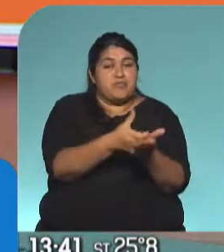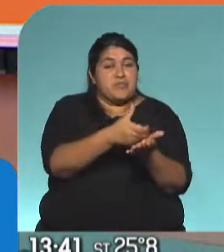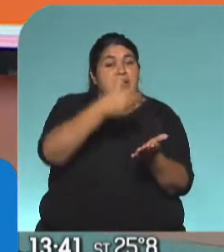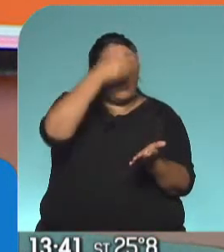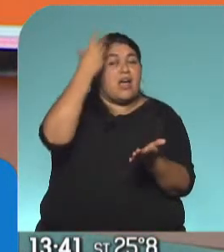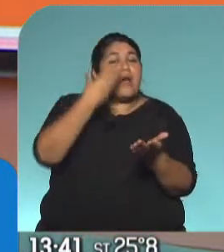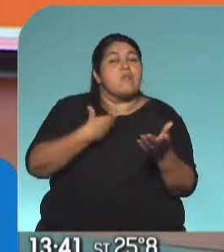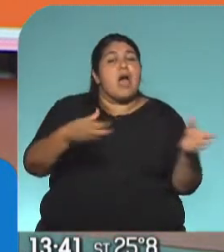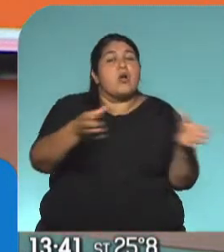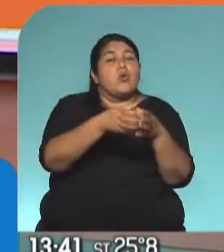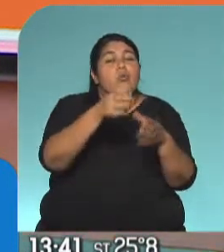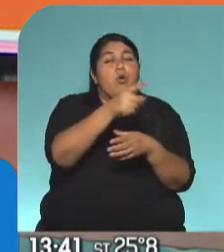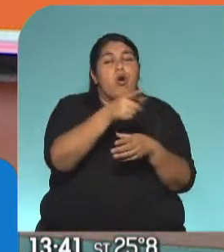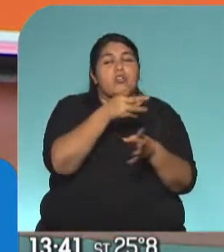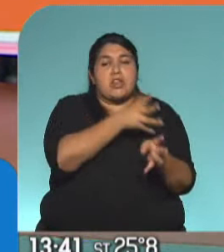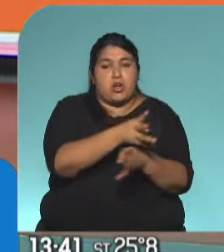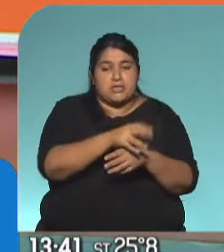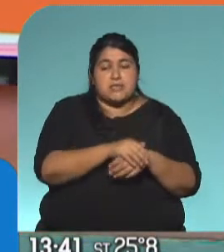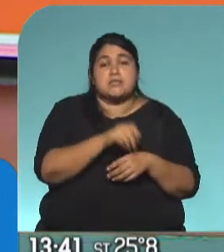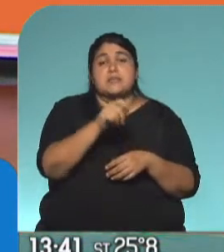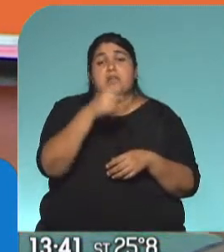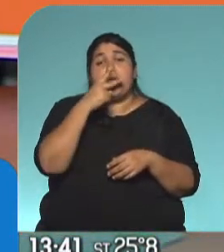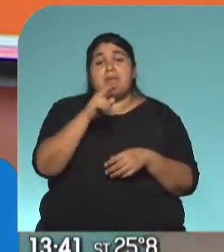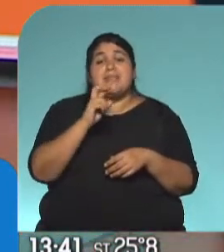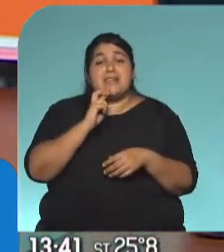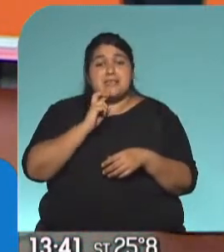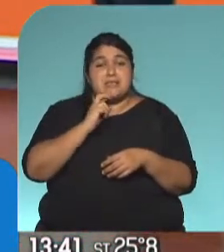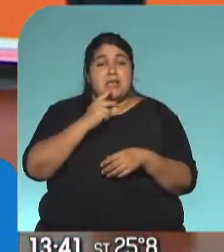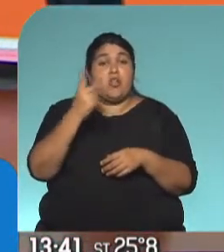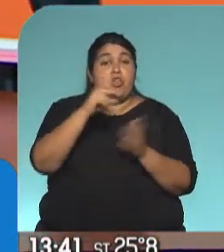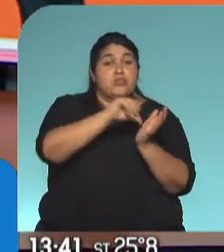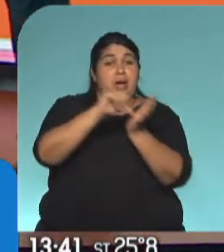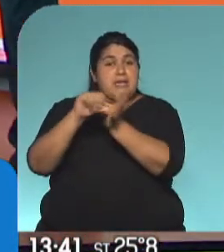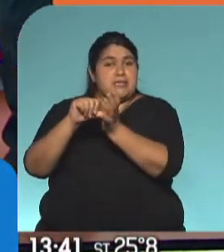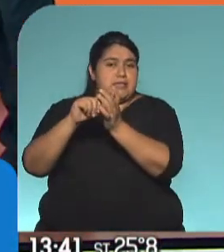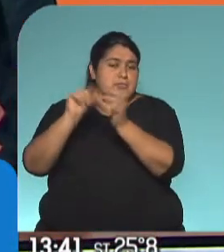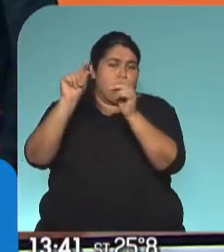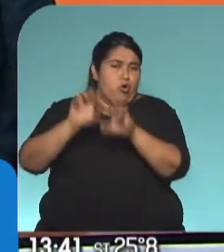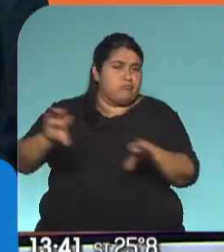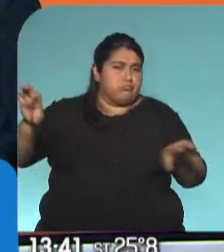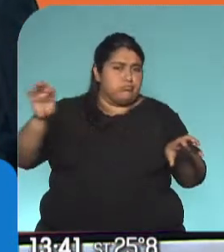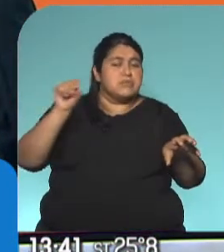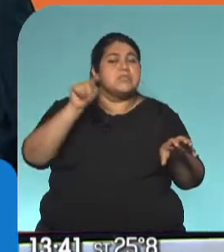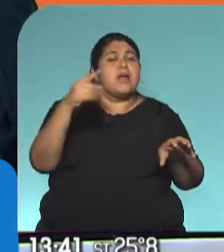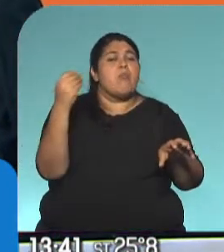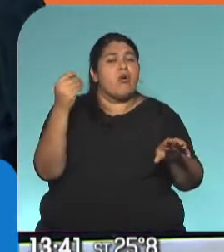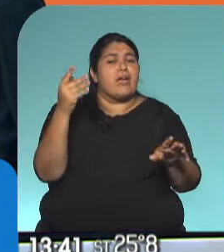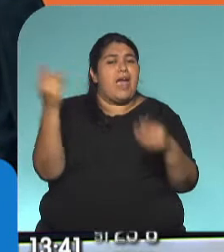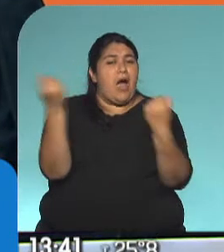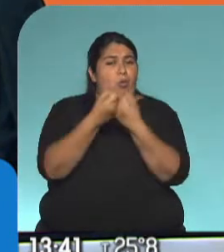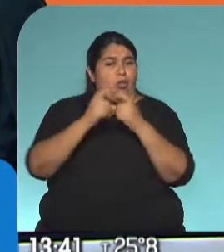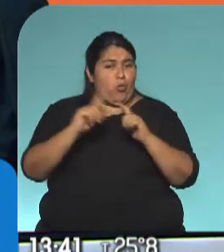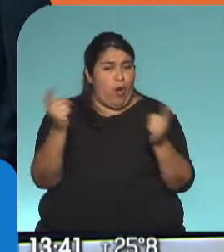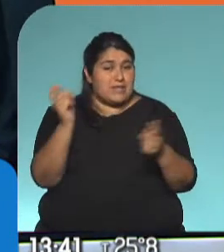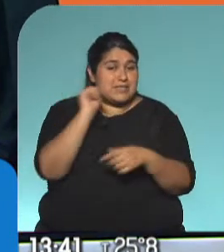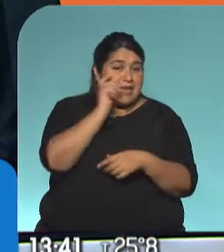grupos terroristas. 2013, distanciamiento entre los dos países. El motivo es no ponerse de acuerdo. Esto es muy interesante en la producción de shale. Estados Unidos